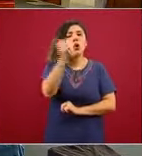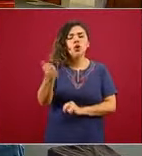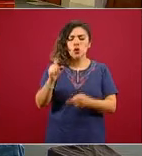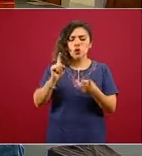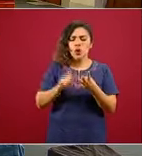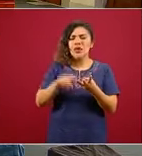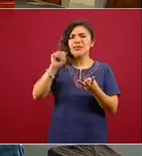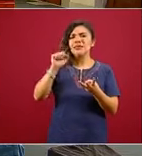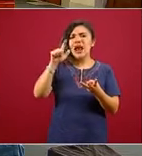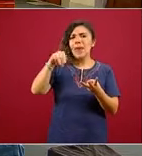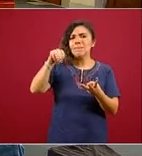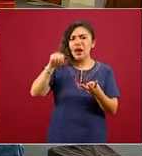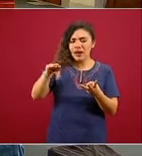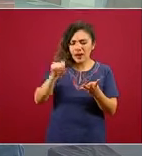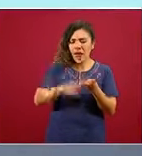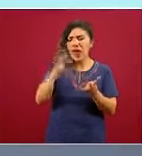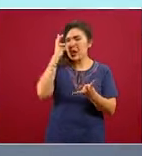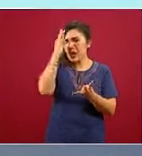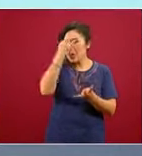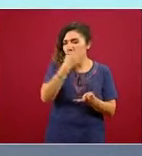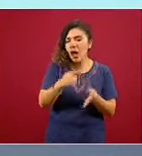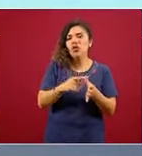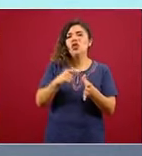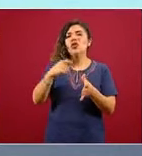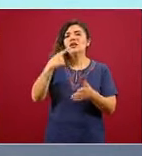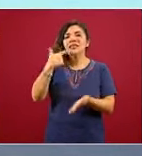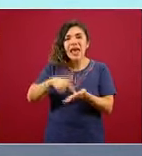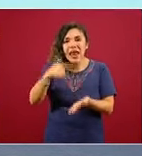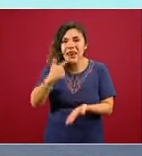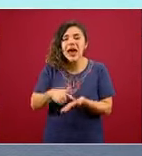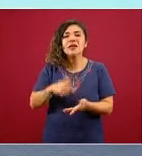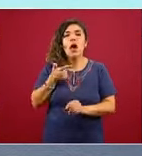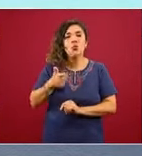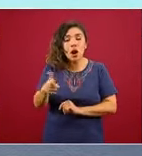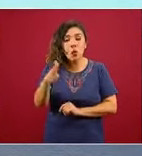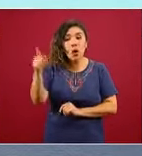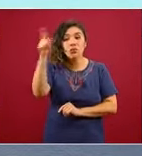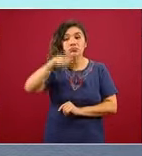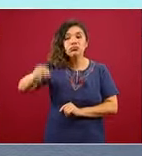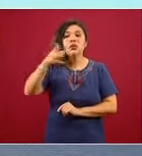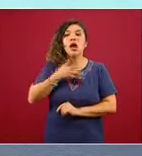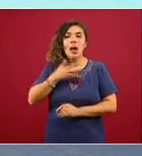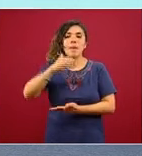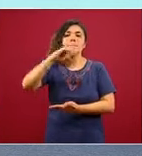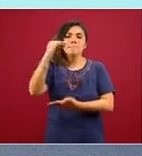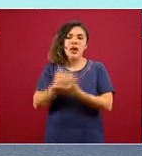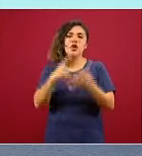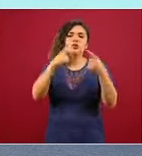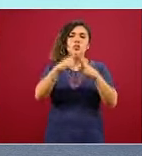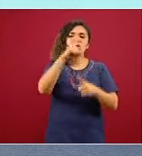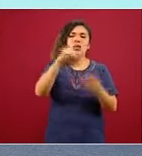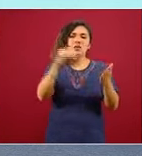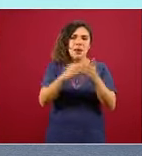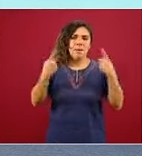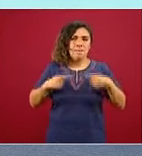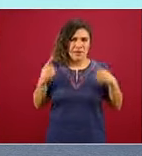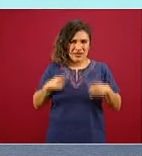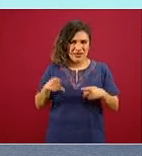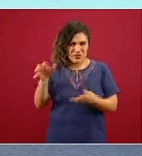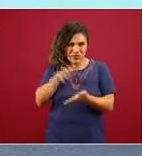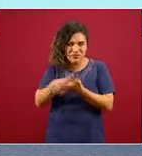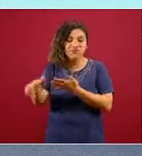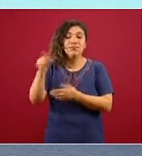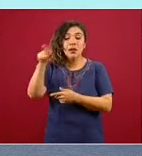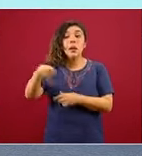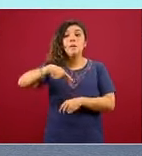Salamanca, Irapuato, Guanajuato y Celaya tienen una menor tasa por 100,000 habitantes, sin embargo también a partir de la